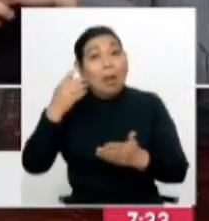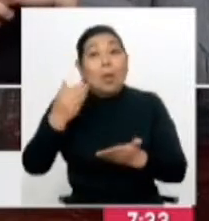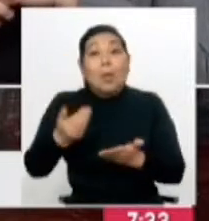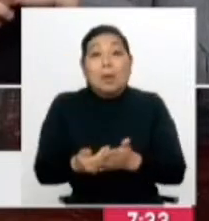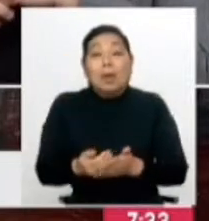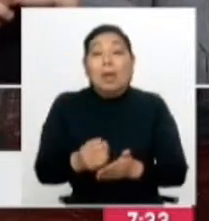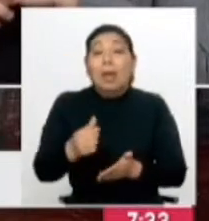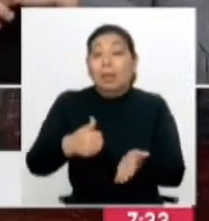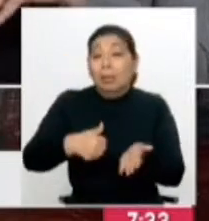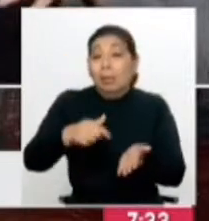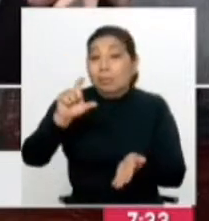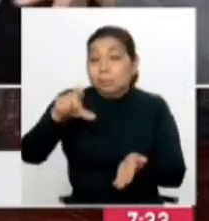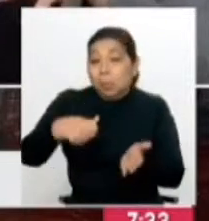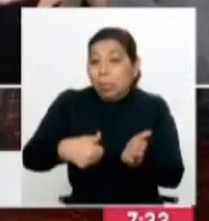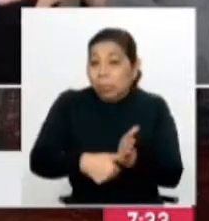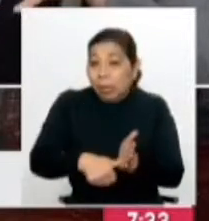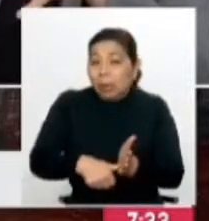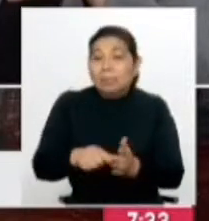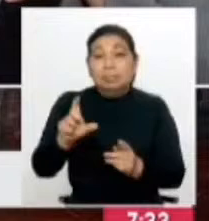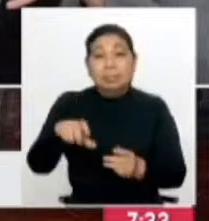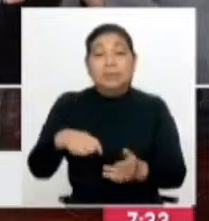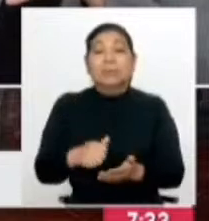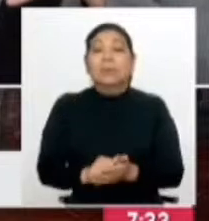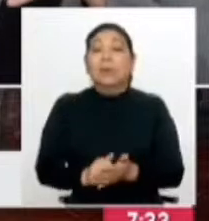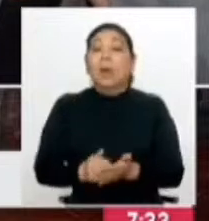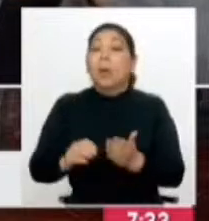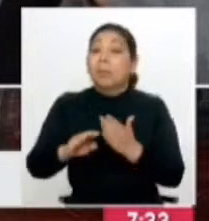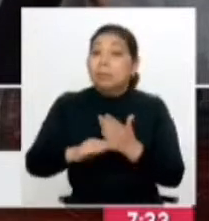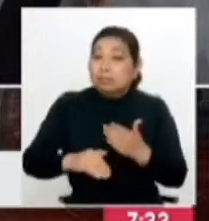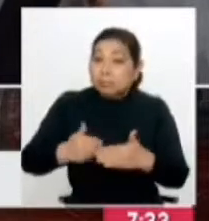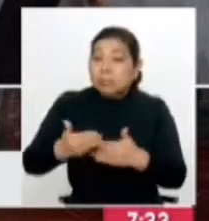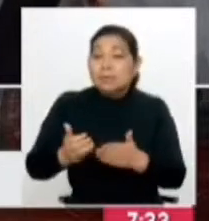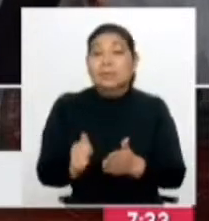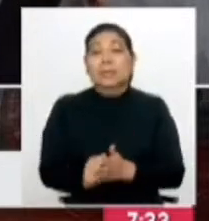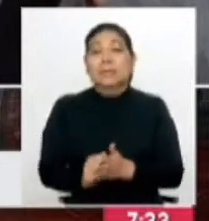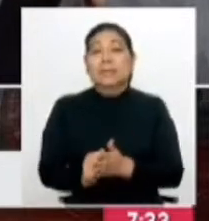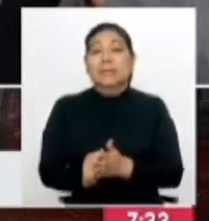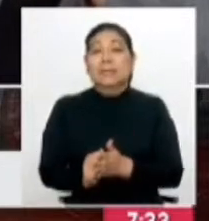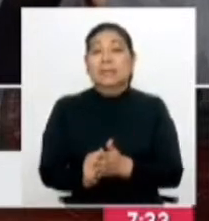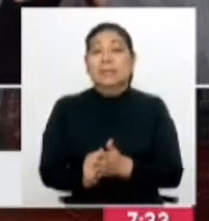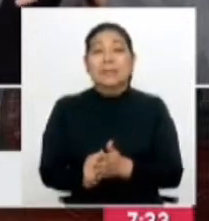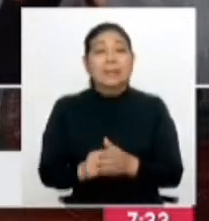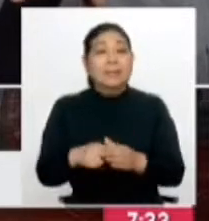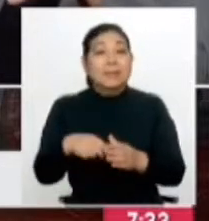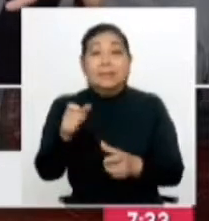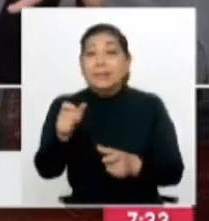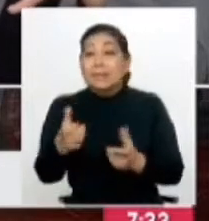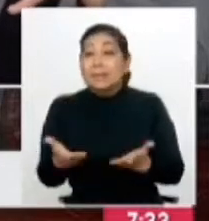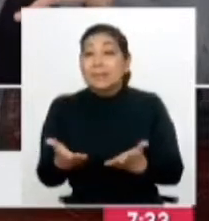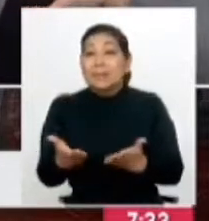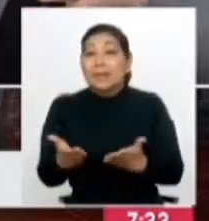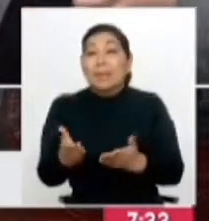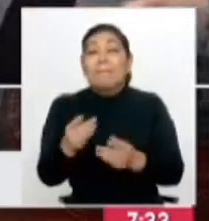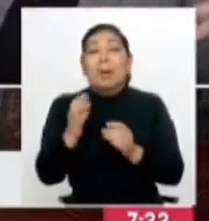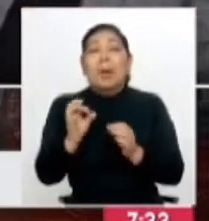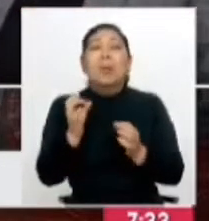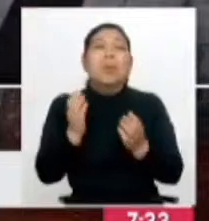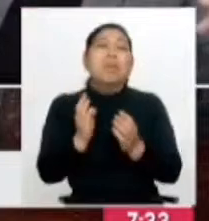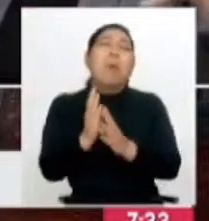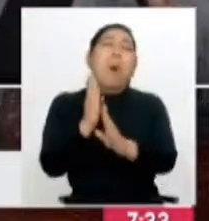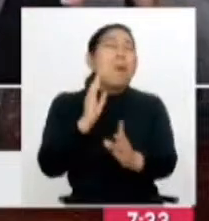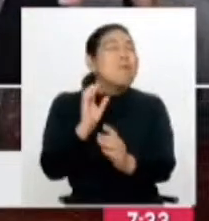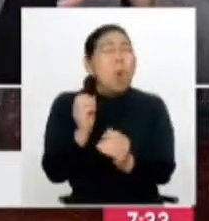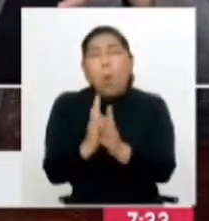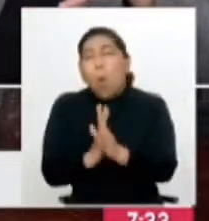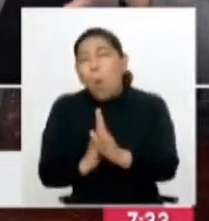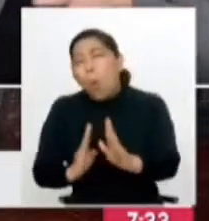las cuentas DNI y hemos impulsado el trasvase de operaciones, es decir, sacar a la gente de la agencia para que no haga